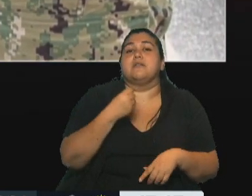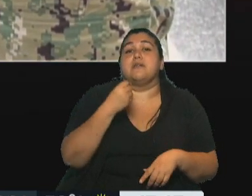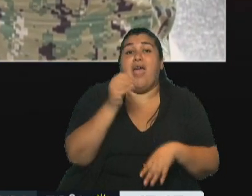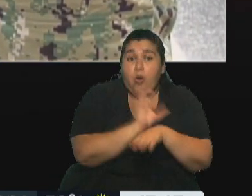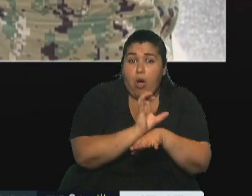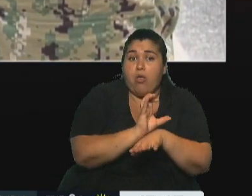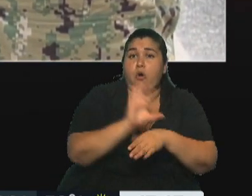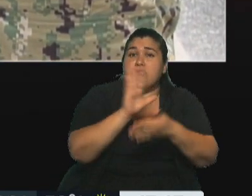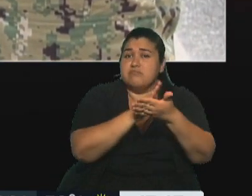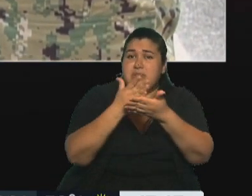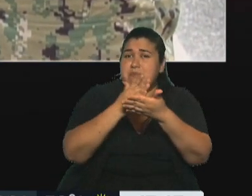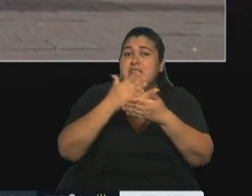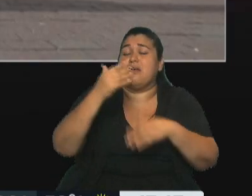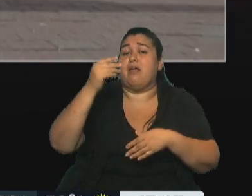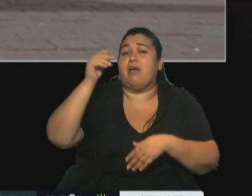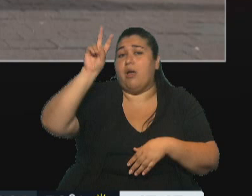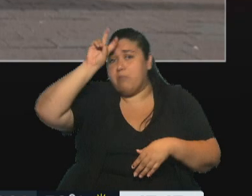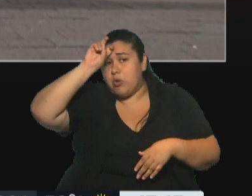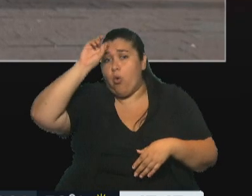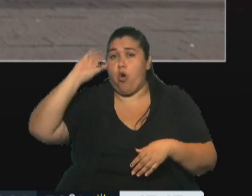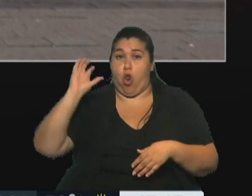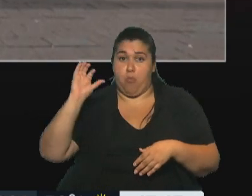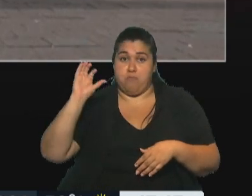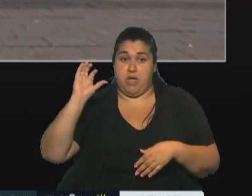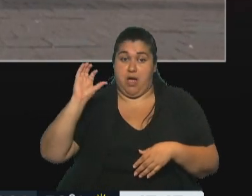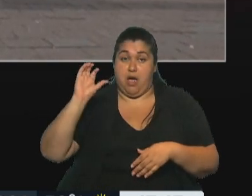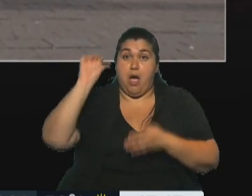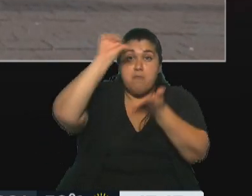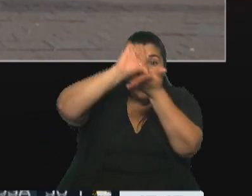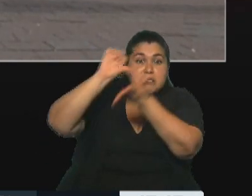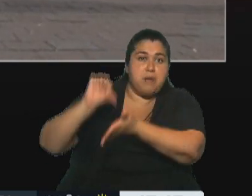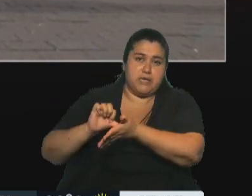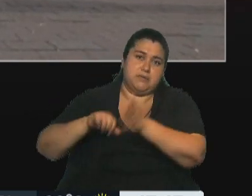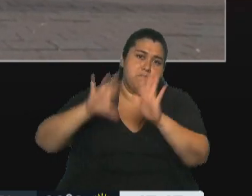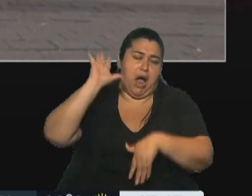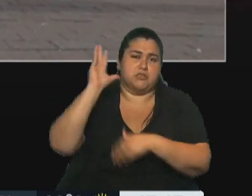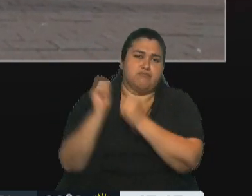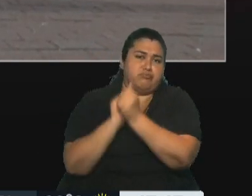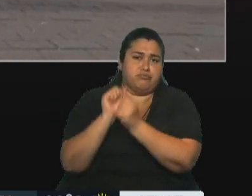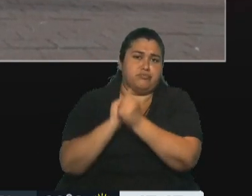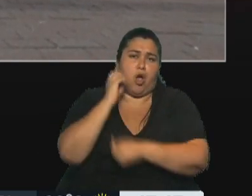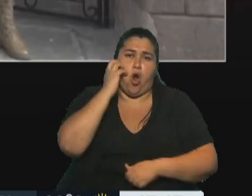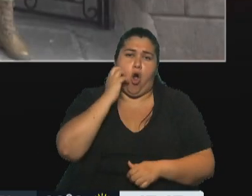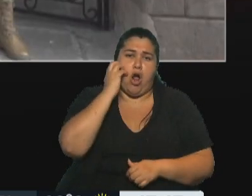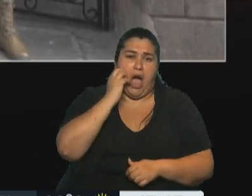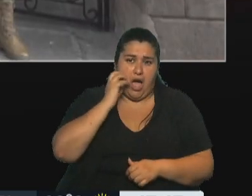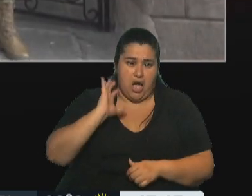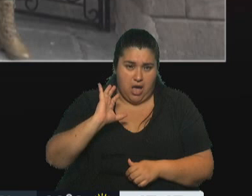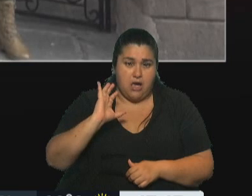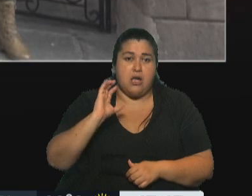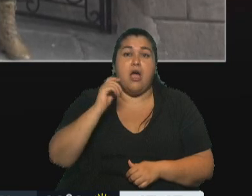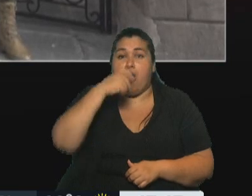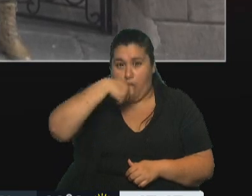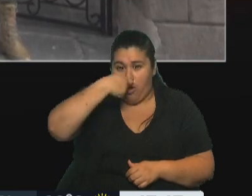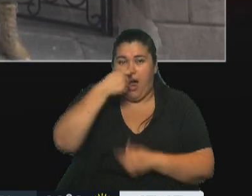limita con Perú, con Colombia, que son los dos grandes productores de cocaína, y tiene un litoral marítimo muy importante